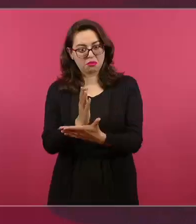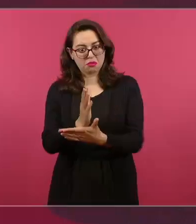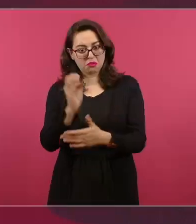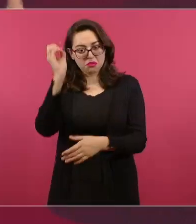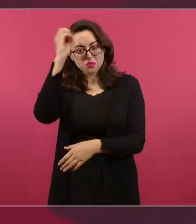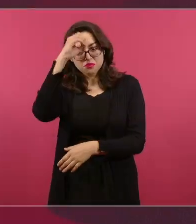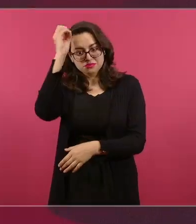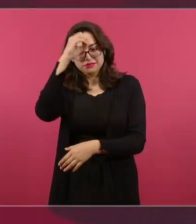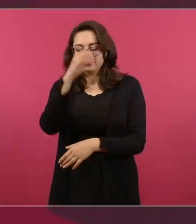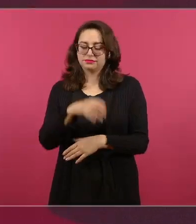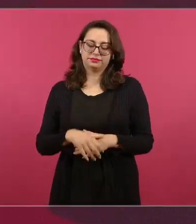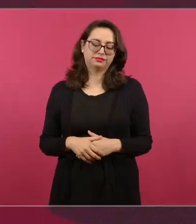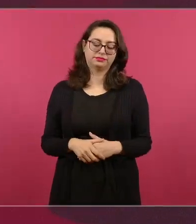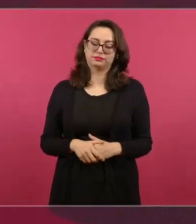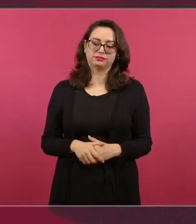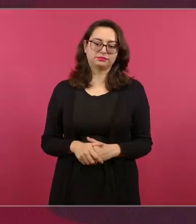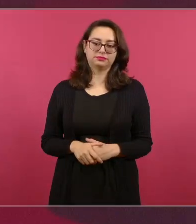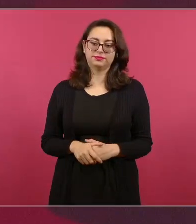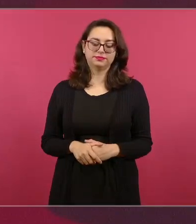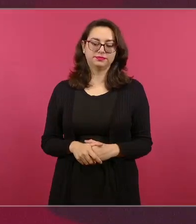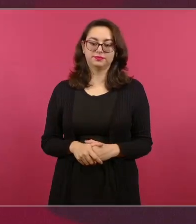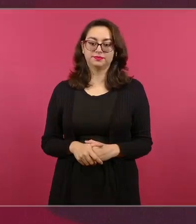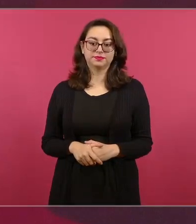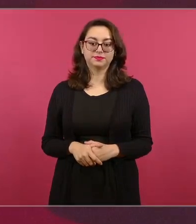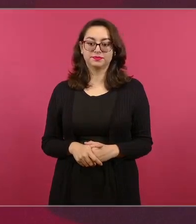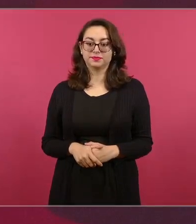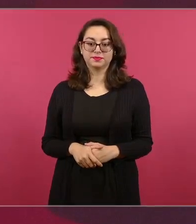Aquí, pues, todos